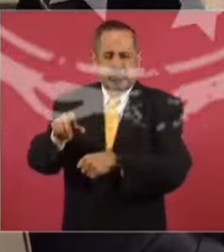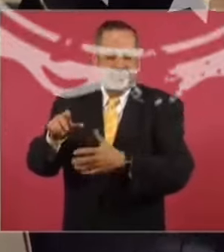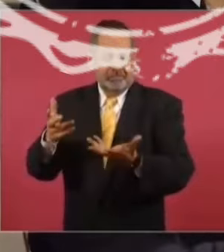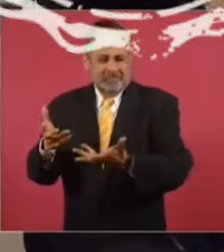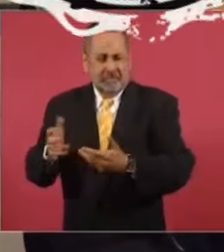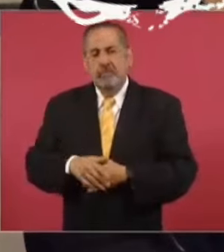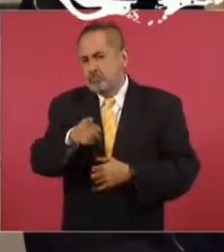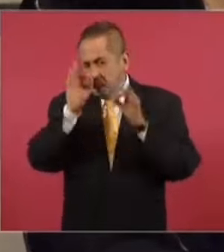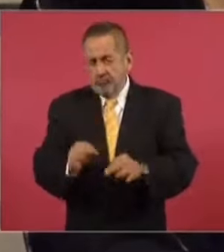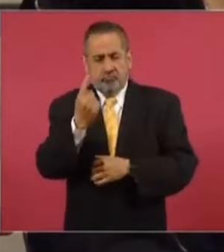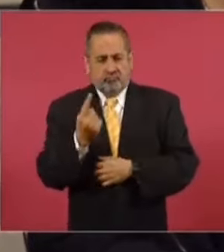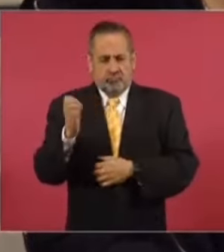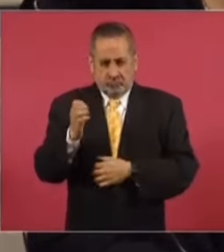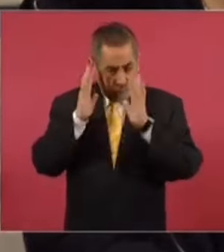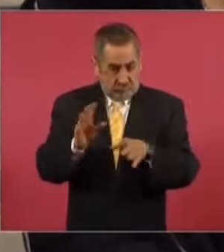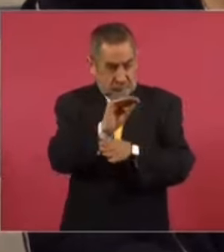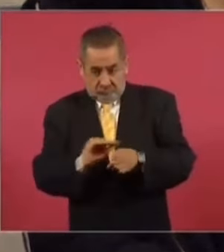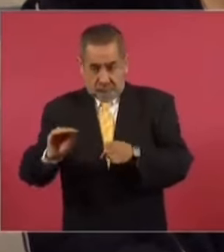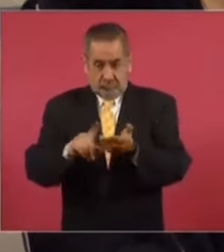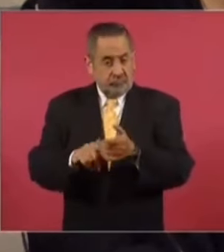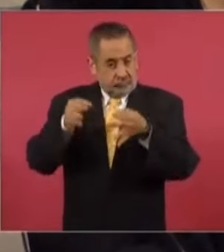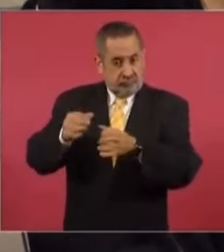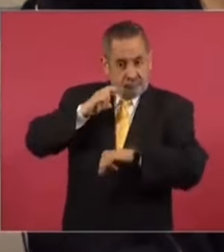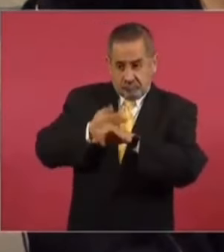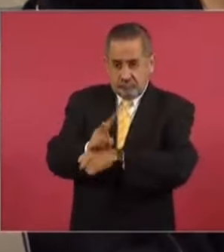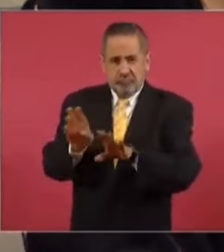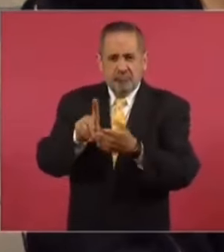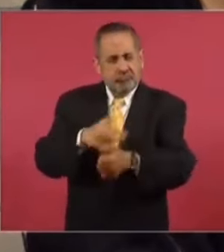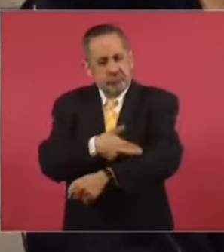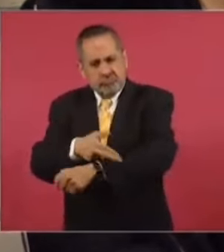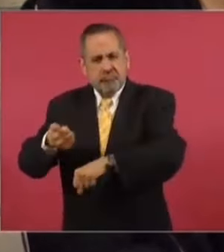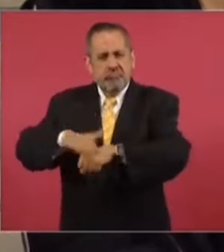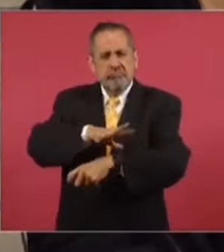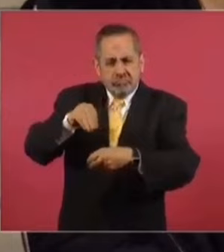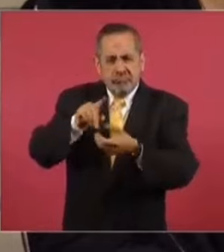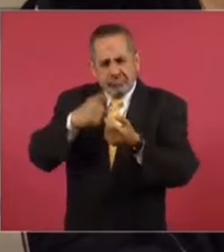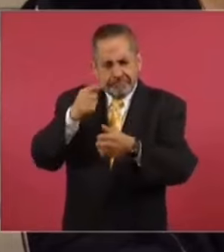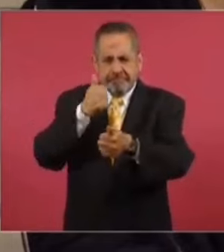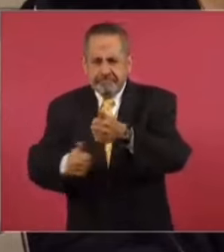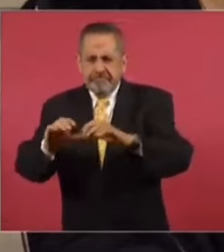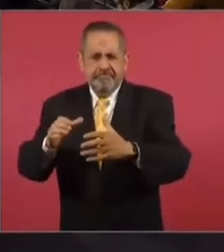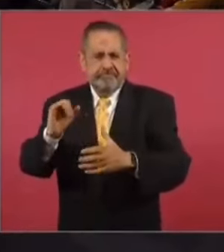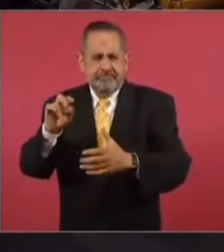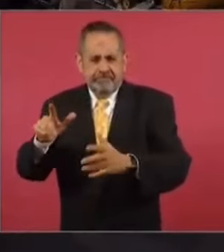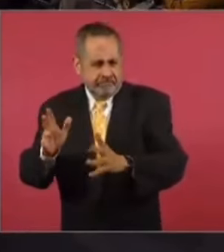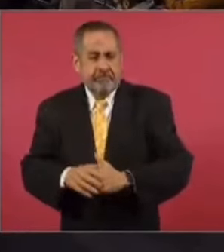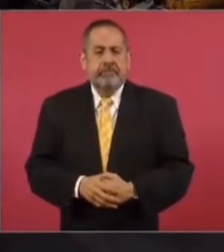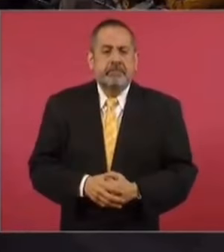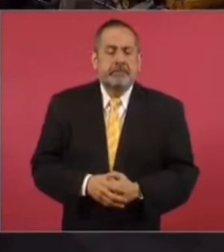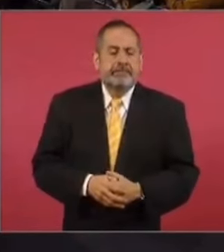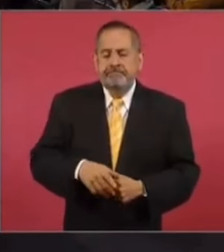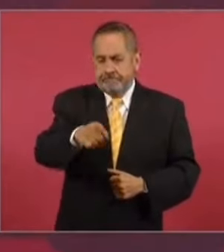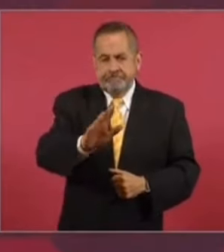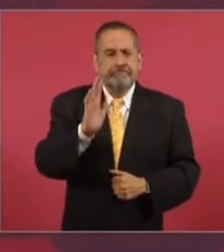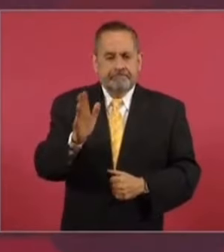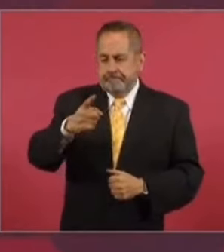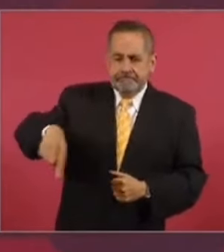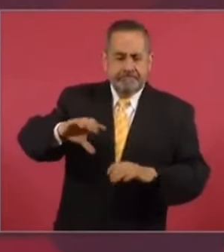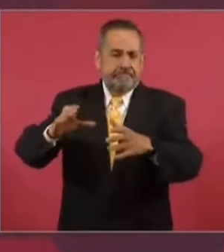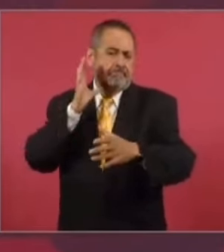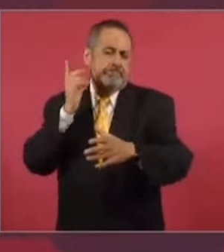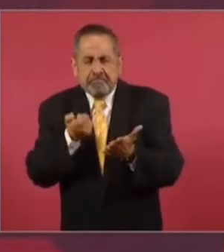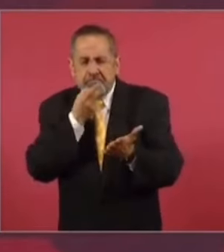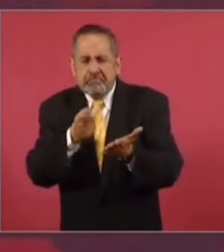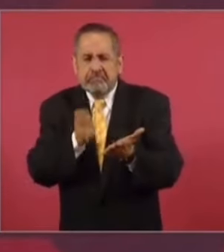Preguntarles, en efecto, a partir del 1 de enero, ¿se va a ver este traslado en cuestión operativa y administración a esta Secretaría Civil? Ya se hizo un acuerdo en el Congreso